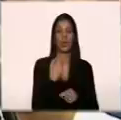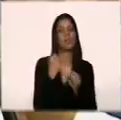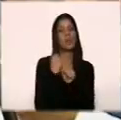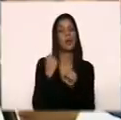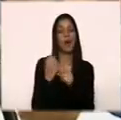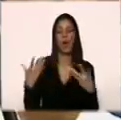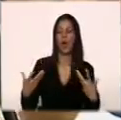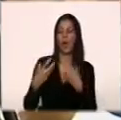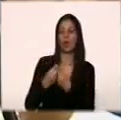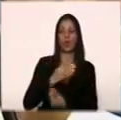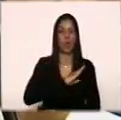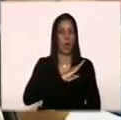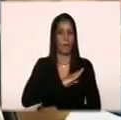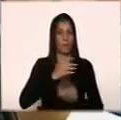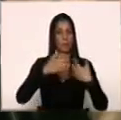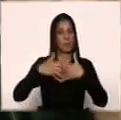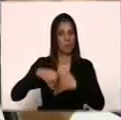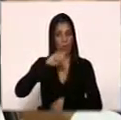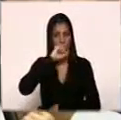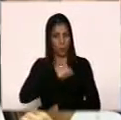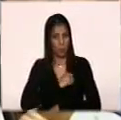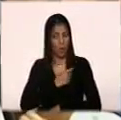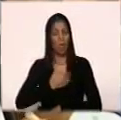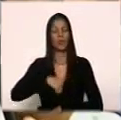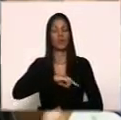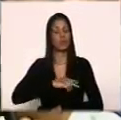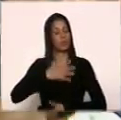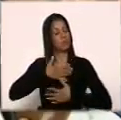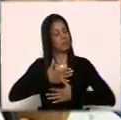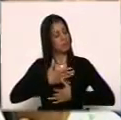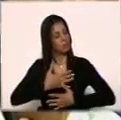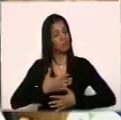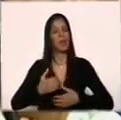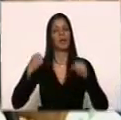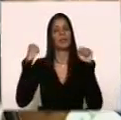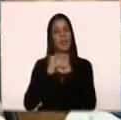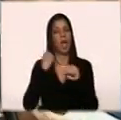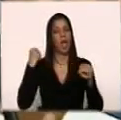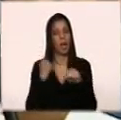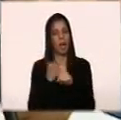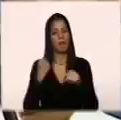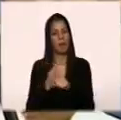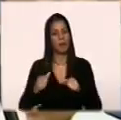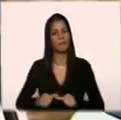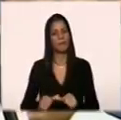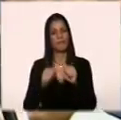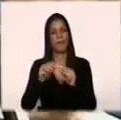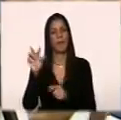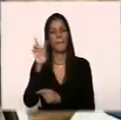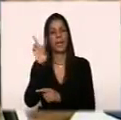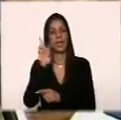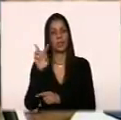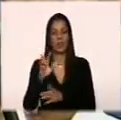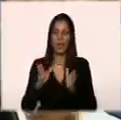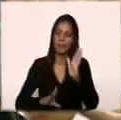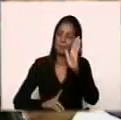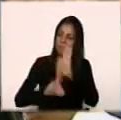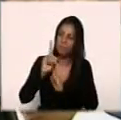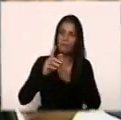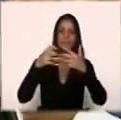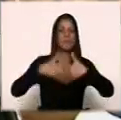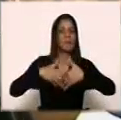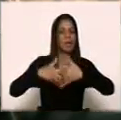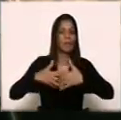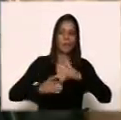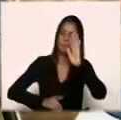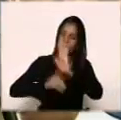junto a los empresarios nacionalistas, estamos dispuestos en seguir trabajando para una Venezuela productiva,